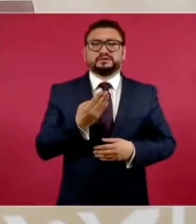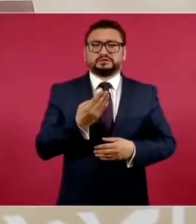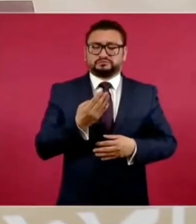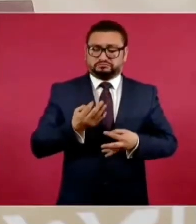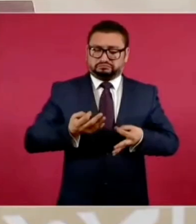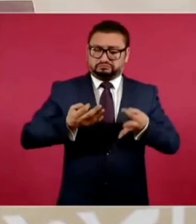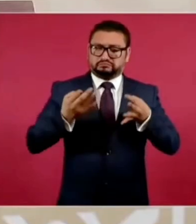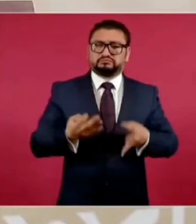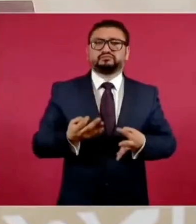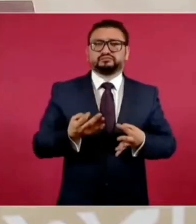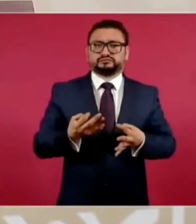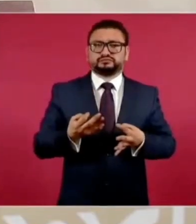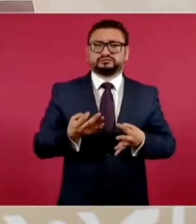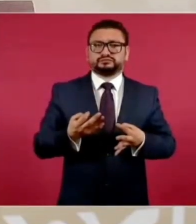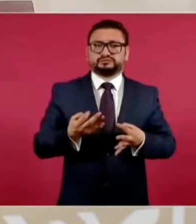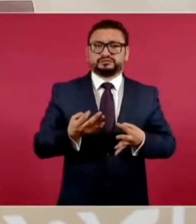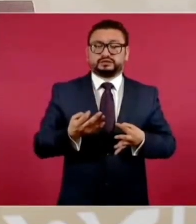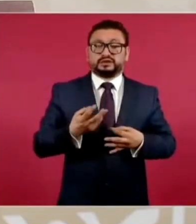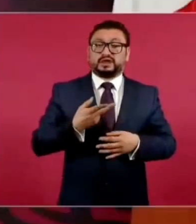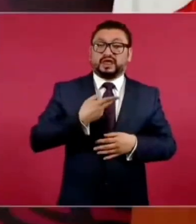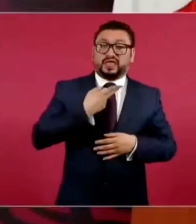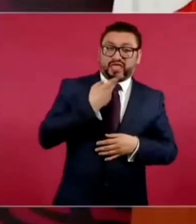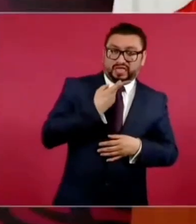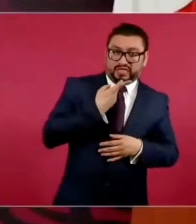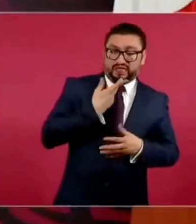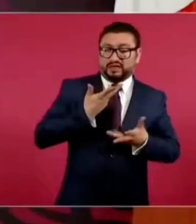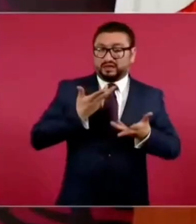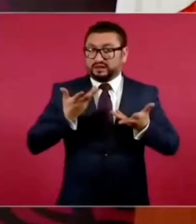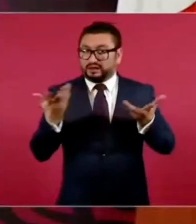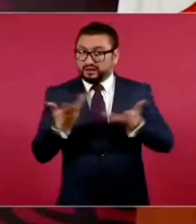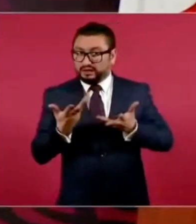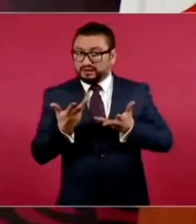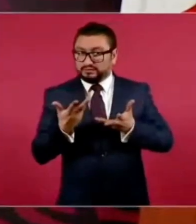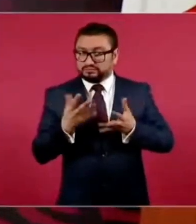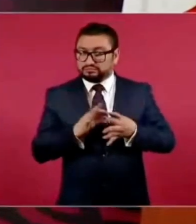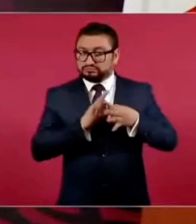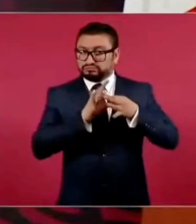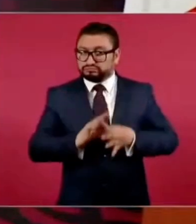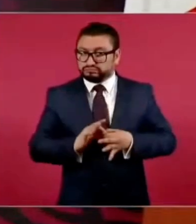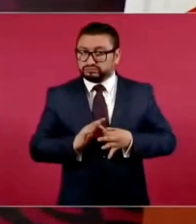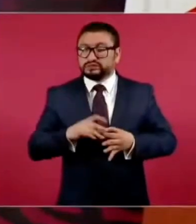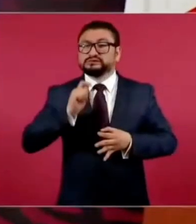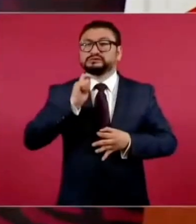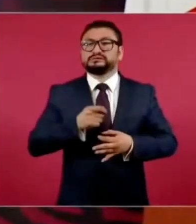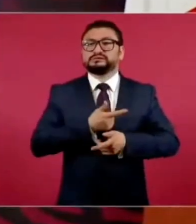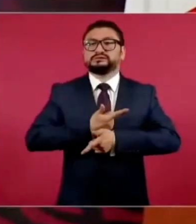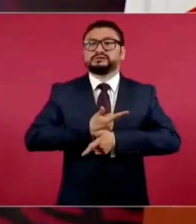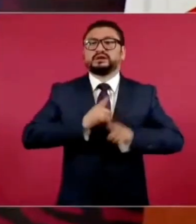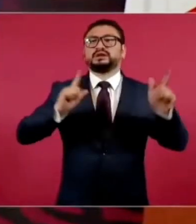rectitud, cuando se es consecuente, al mismo tiempo se es libre.